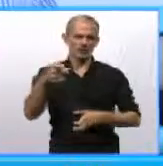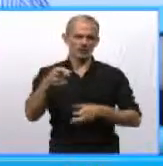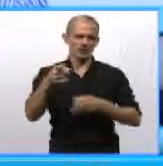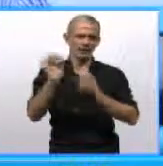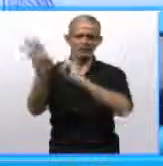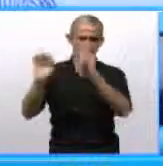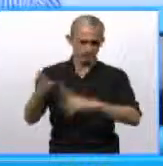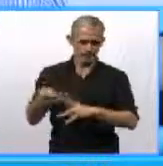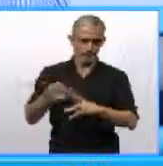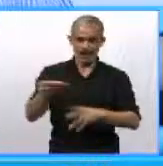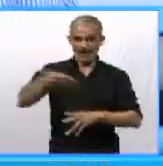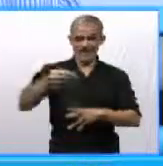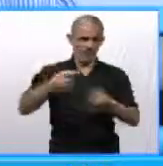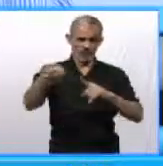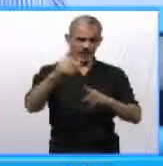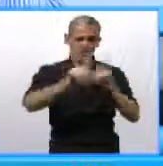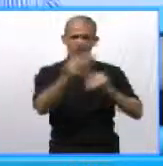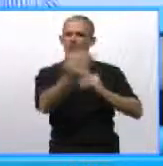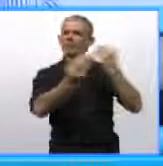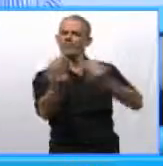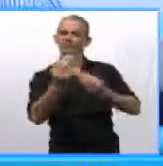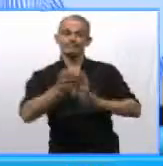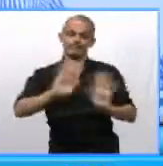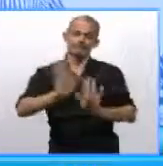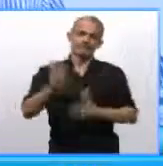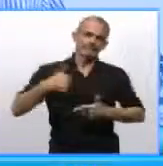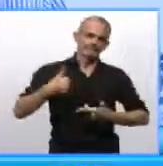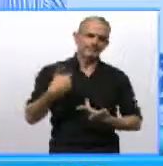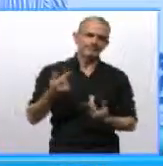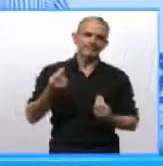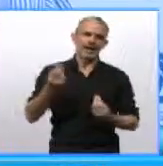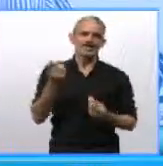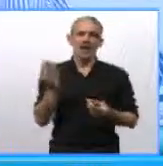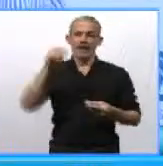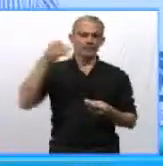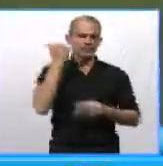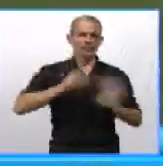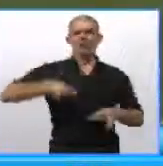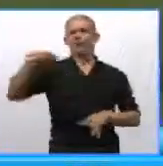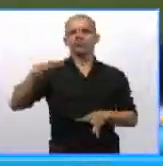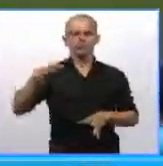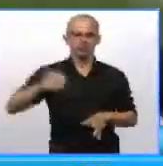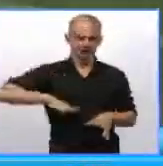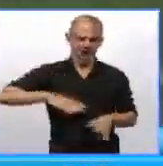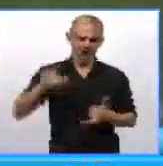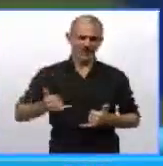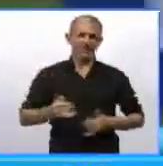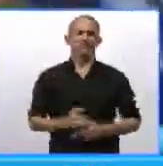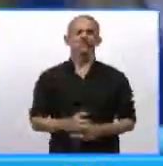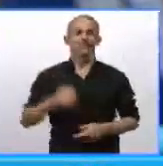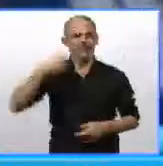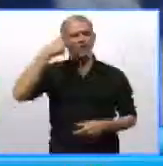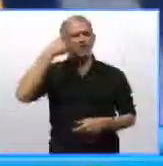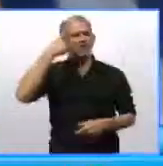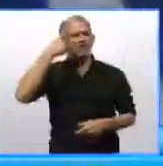al que se clasificó directamente, así que creo que es un plus y nada, con muchas ganas. Creo que fue un acierto